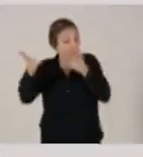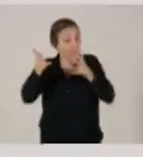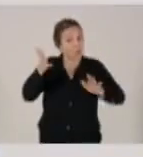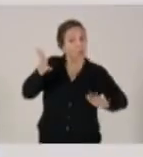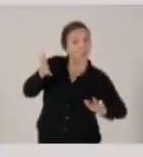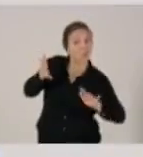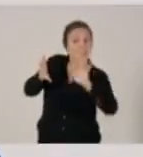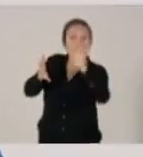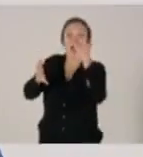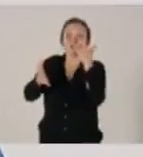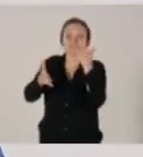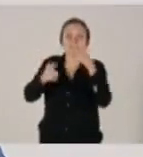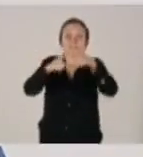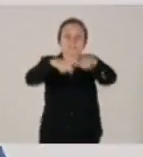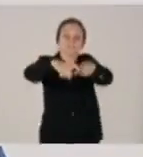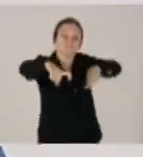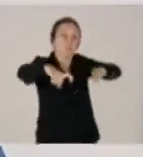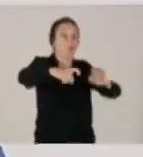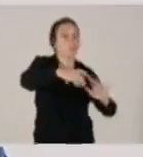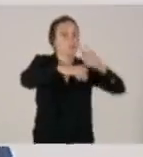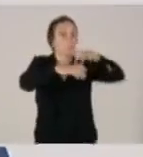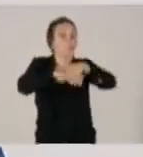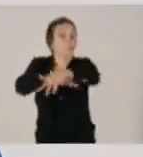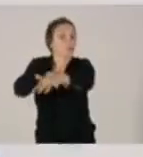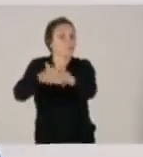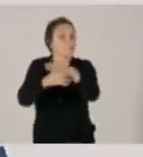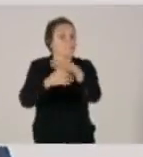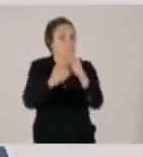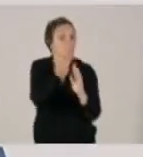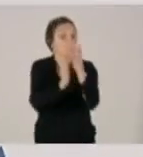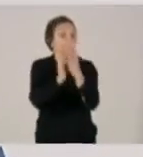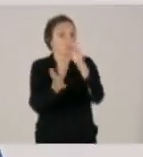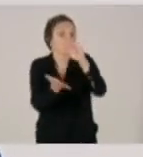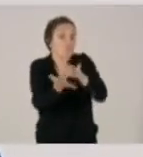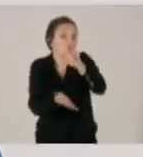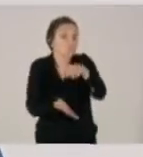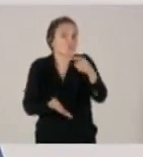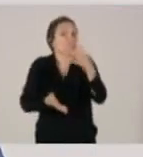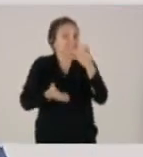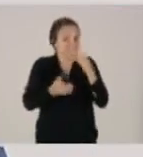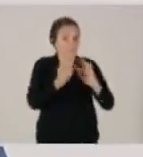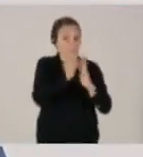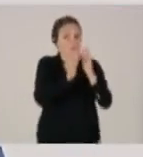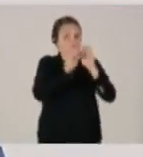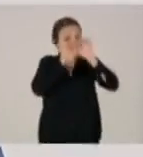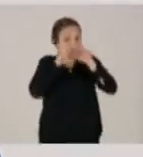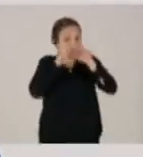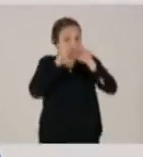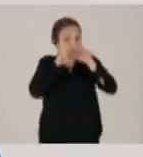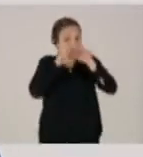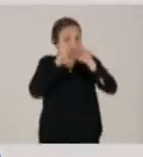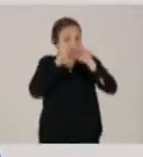hemos hecho Y valorarlo de nuevo por la mañana y ver qué estrategia si los ha superado tenemos que replantear nos la estrategia ver qué hacemos